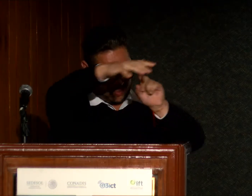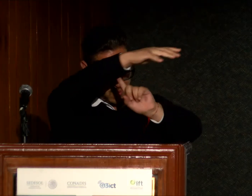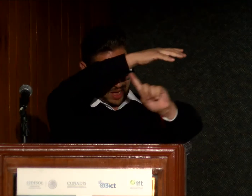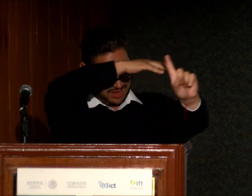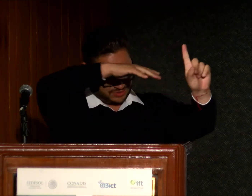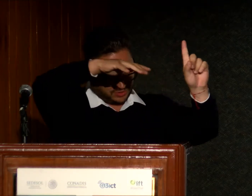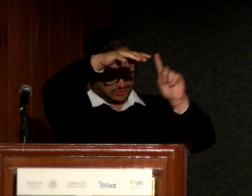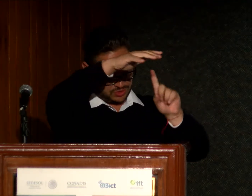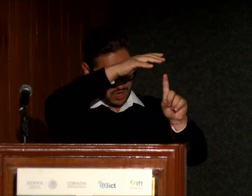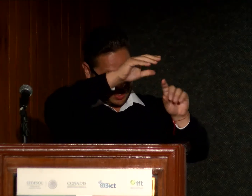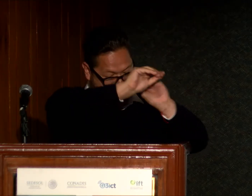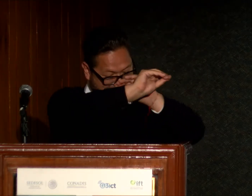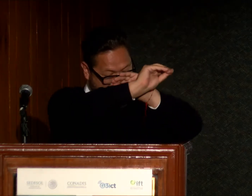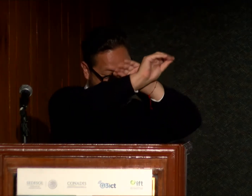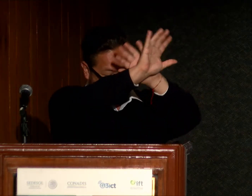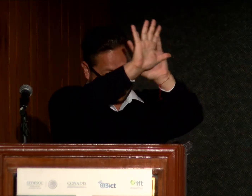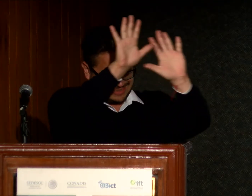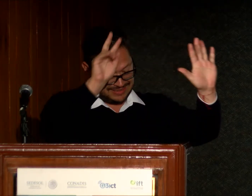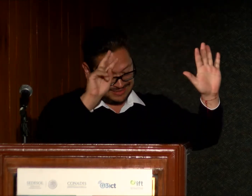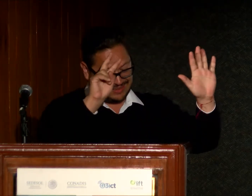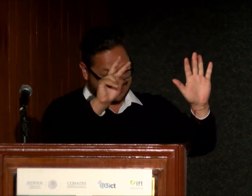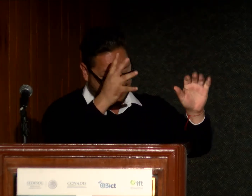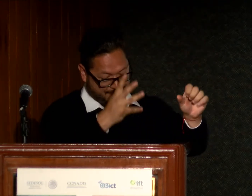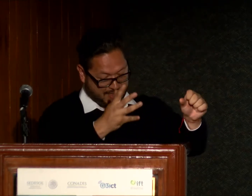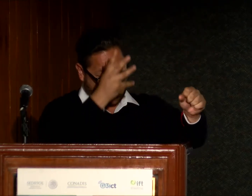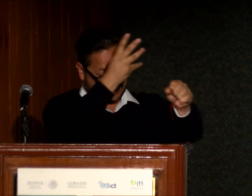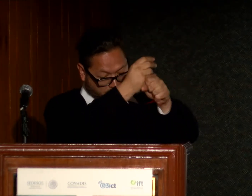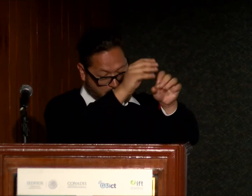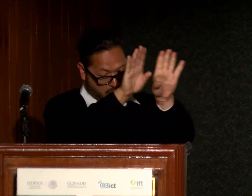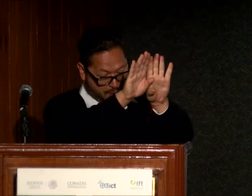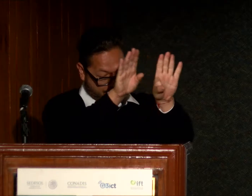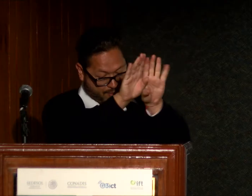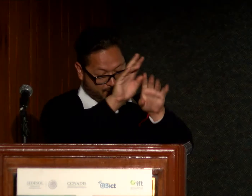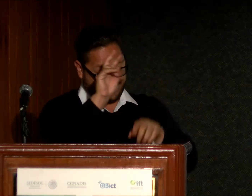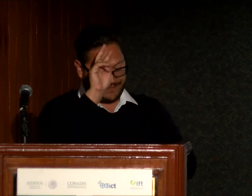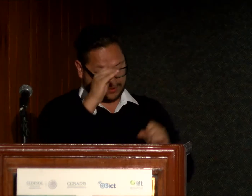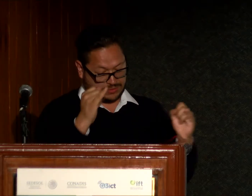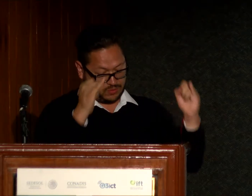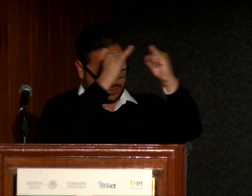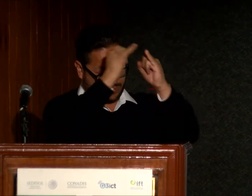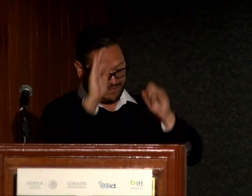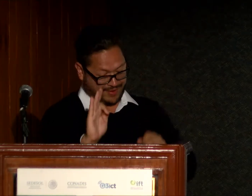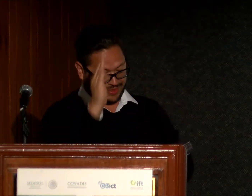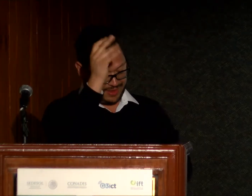que el Instituto Federal de Telecomunicaciones está emprendiendo.